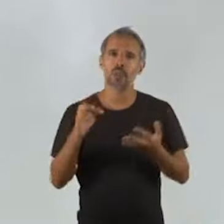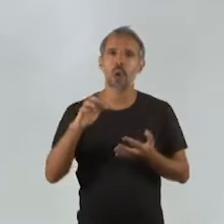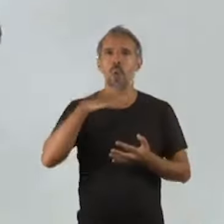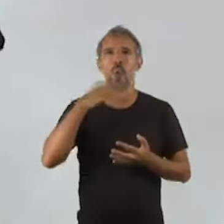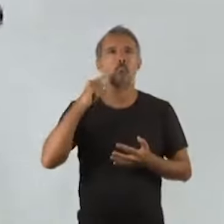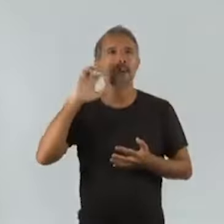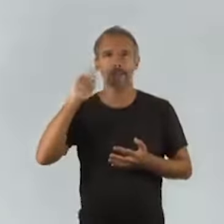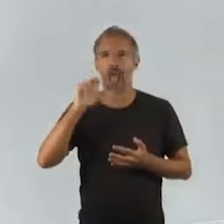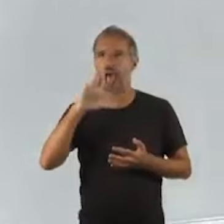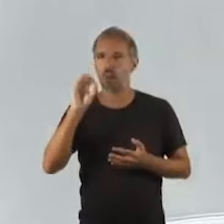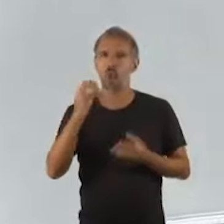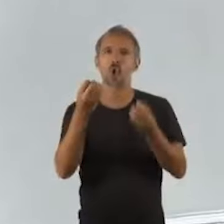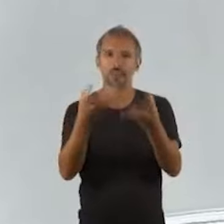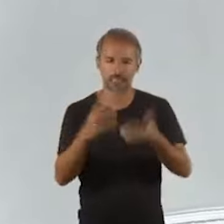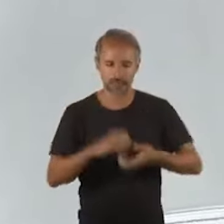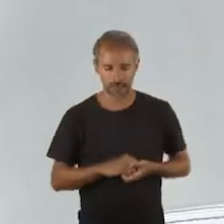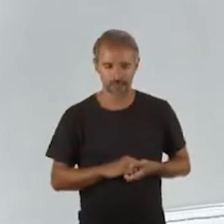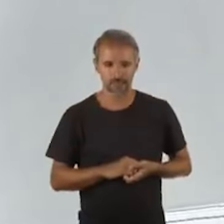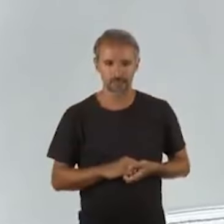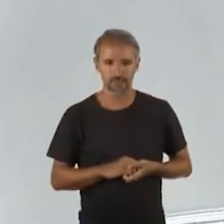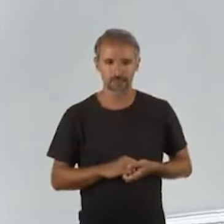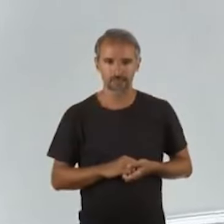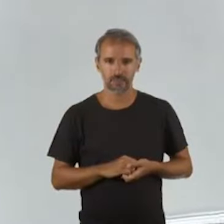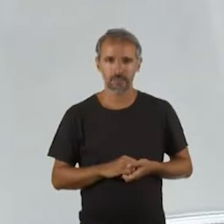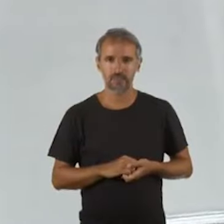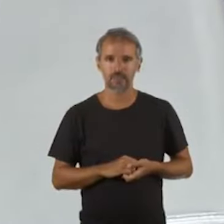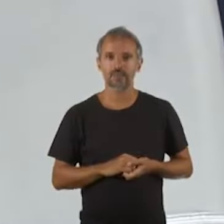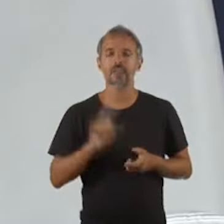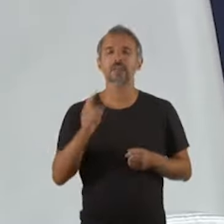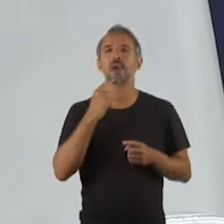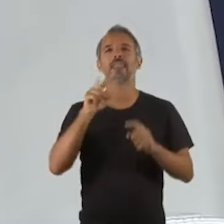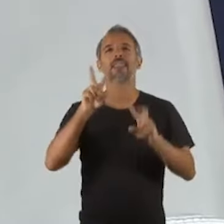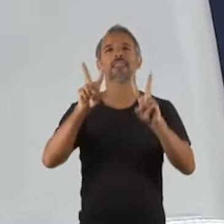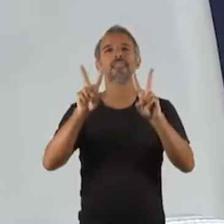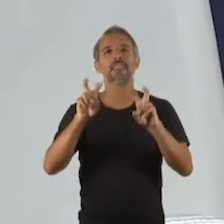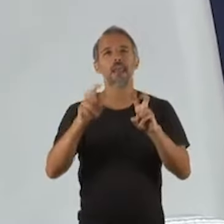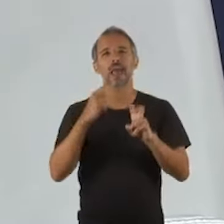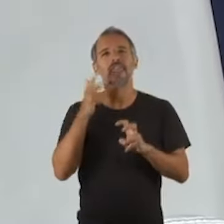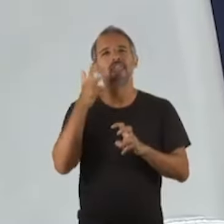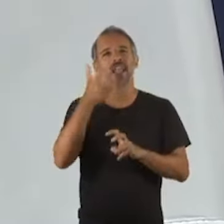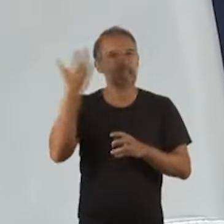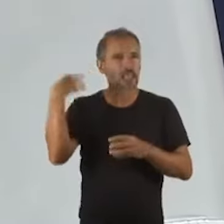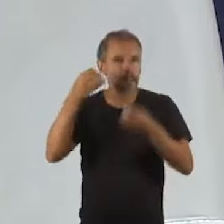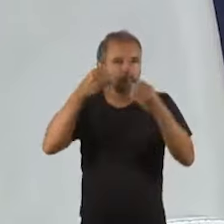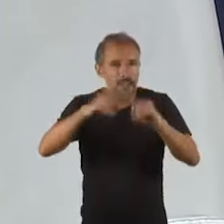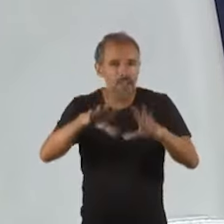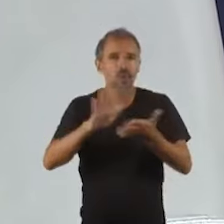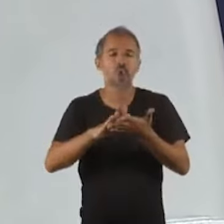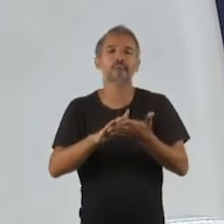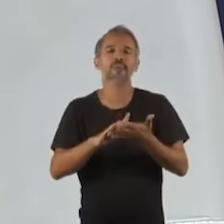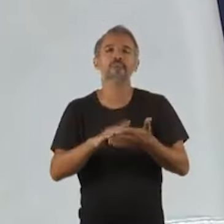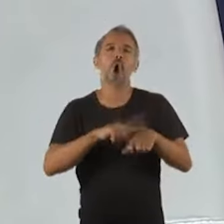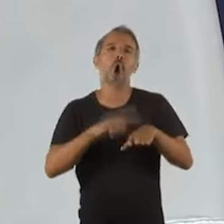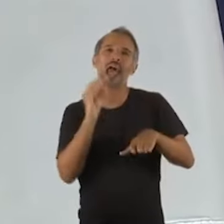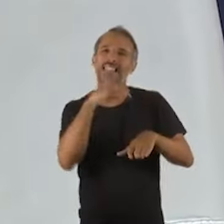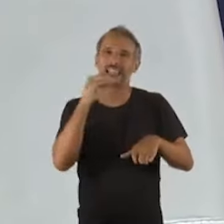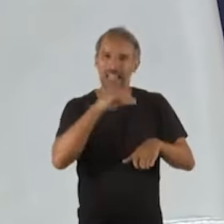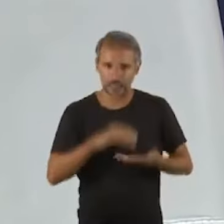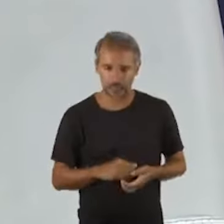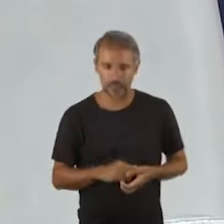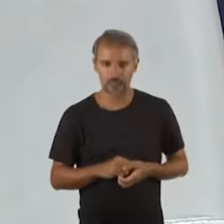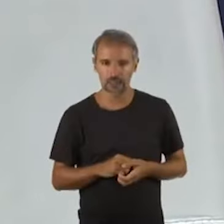cómo estás bien eh para aclarar un poco el tema que habías desmentido al principio sobre las horas extras porque bueno